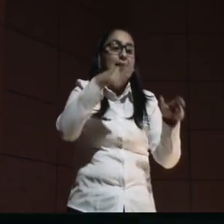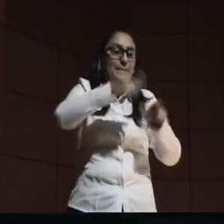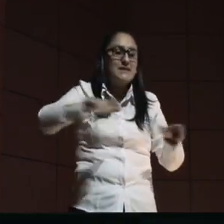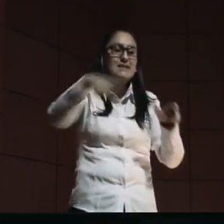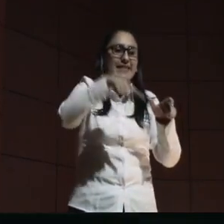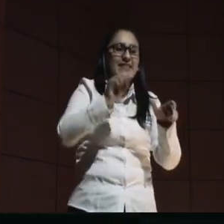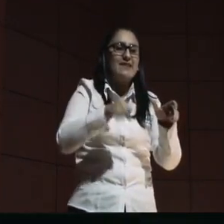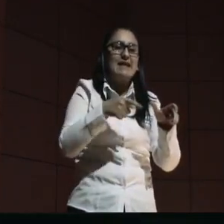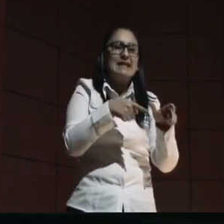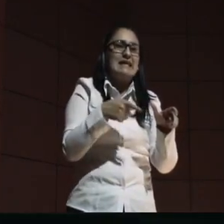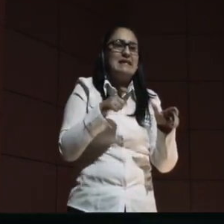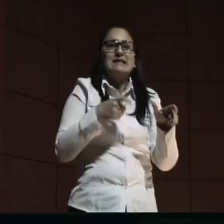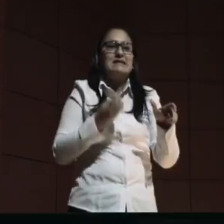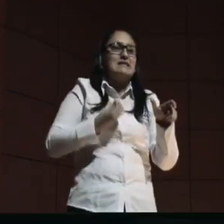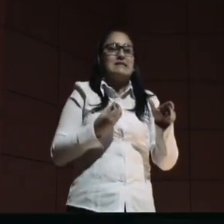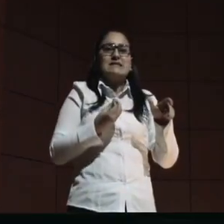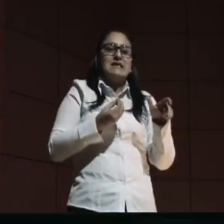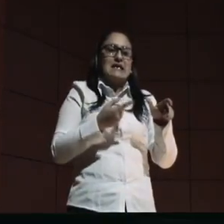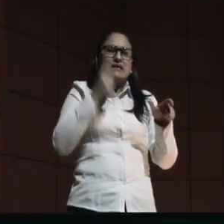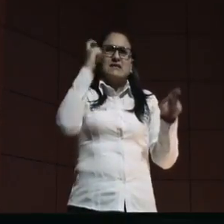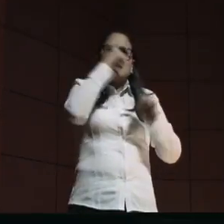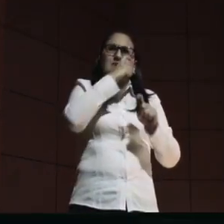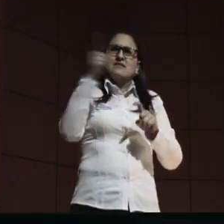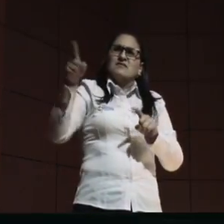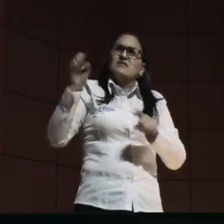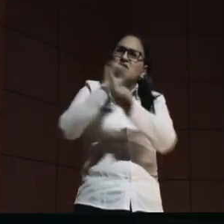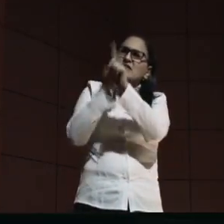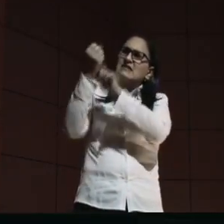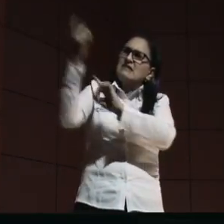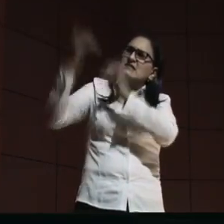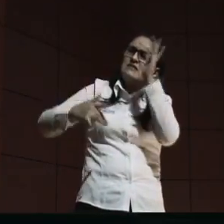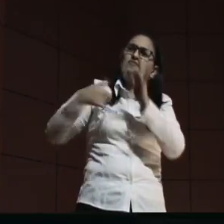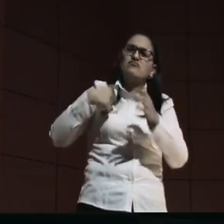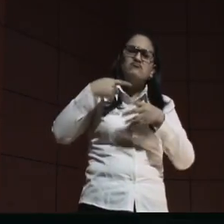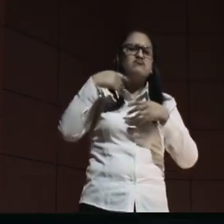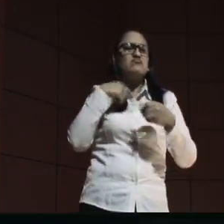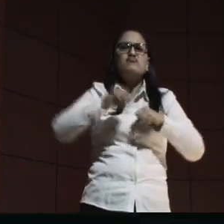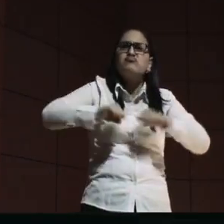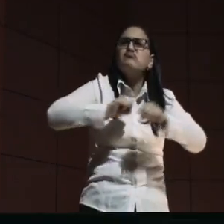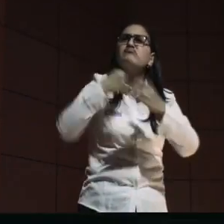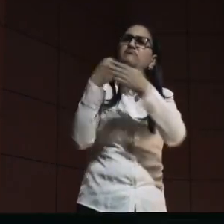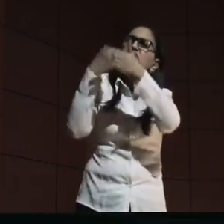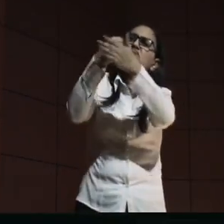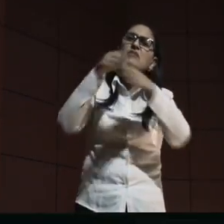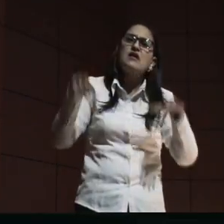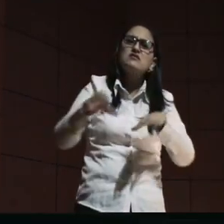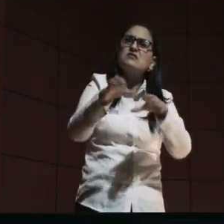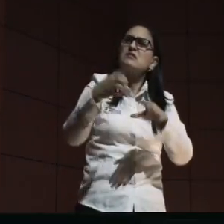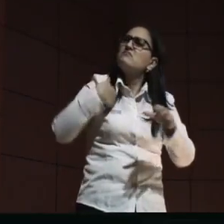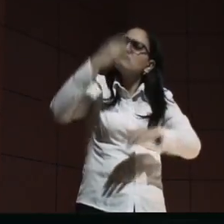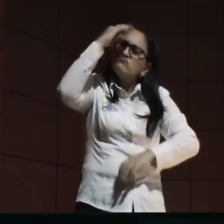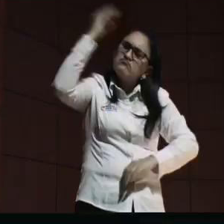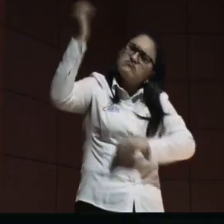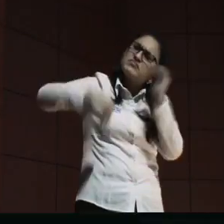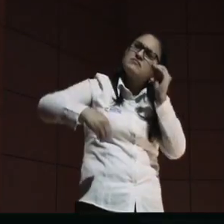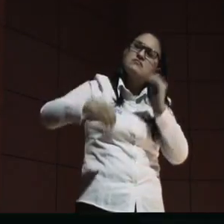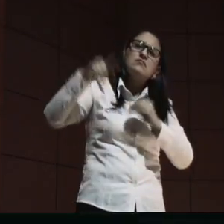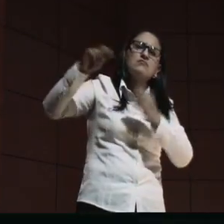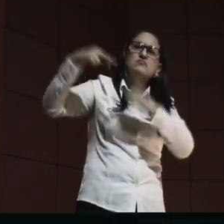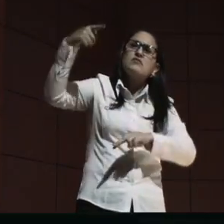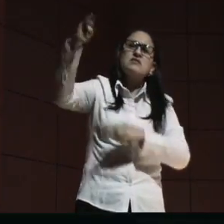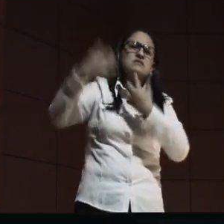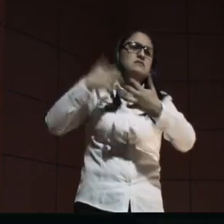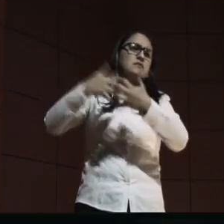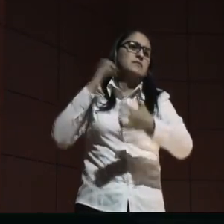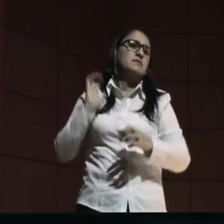las personas se ven forzadas a cuestionar el orden social, poniendo en marcha distintas acciones no conformistas o contrarias al